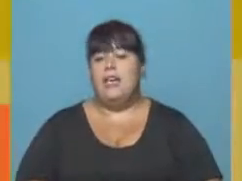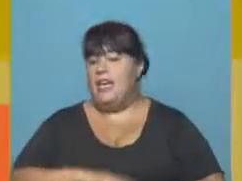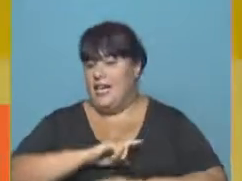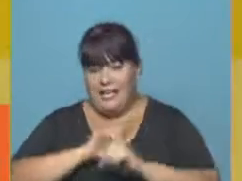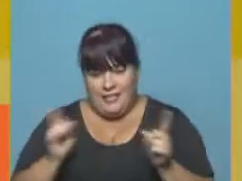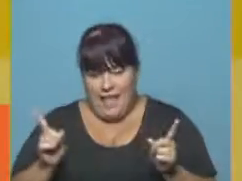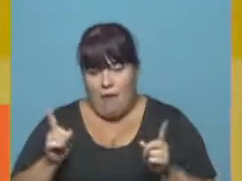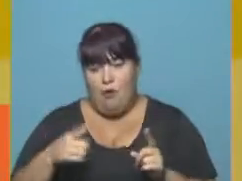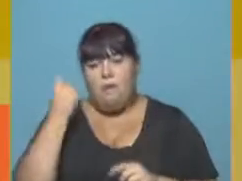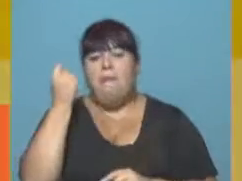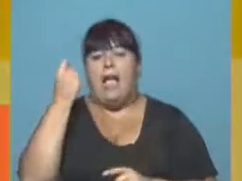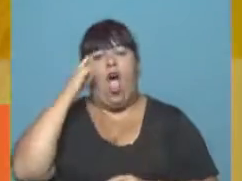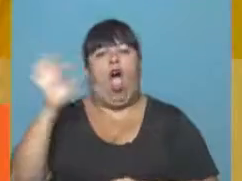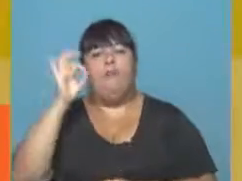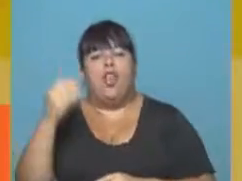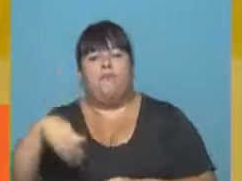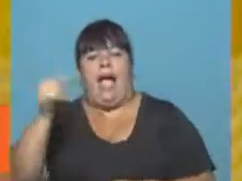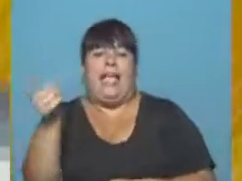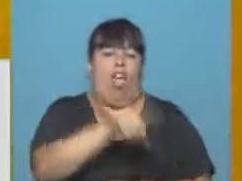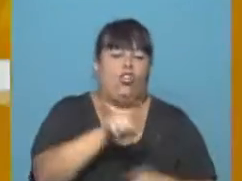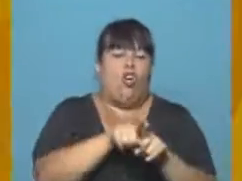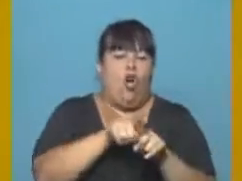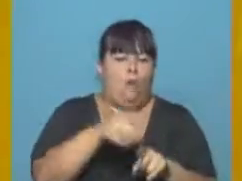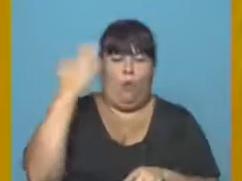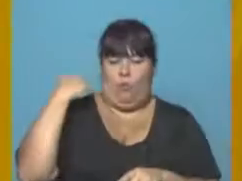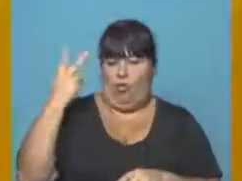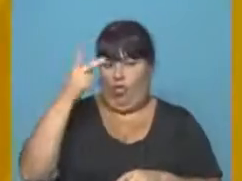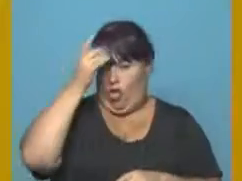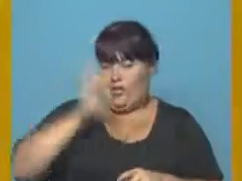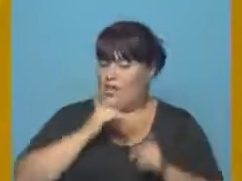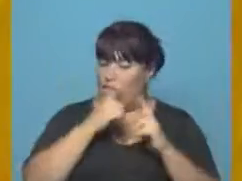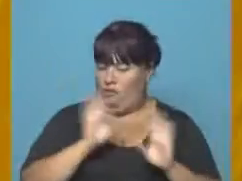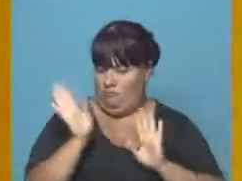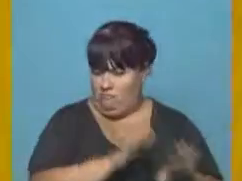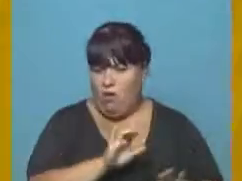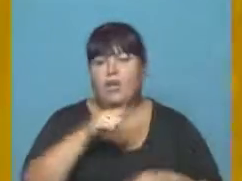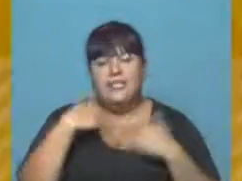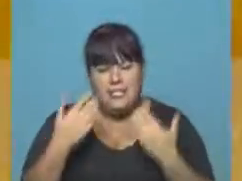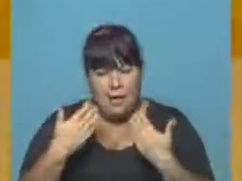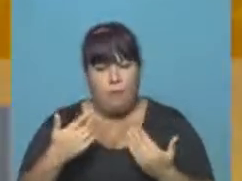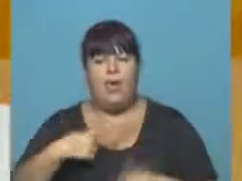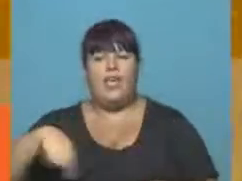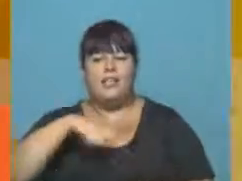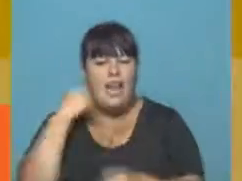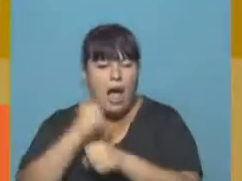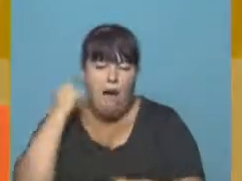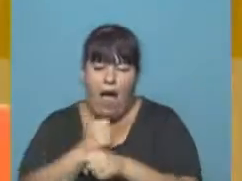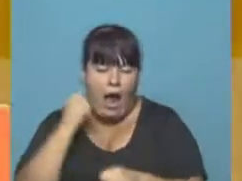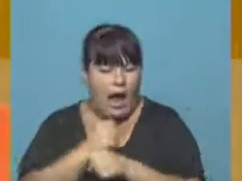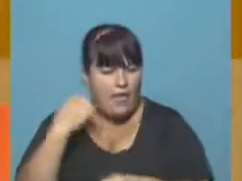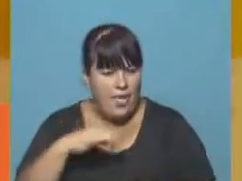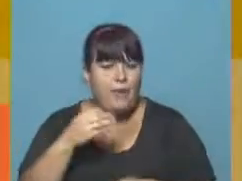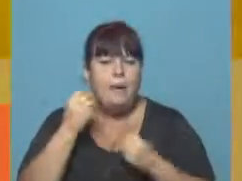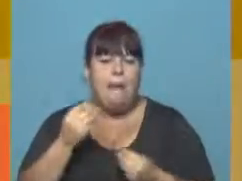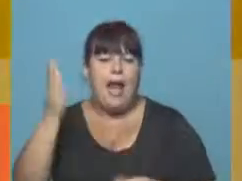menos hacer prevalecer una opinión sobre la otra como se quiso hacer en estos últimos 12 años. Creo que se puede, tenemos que trabajar profundamente